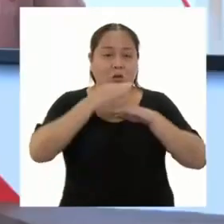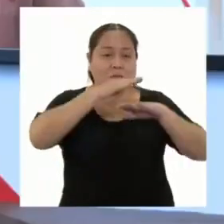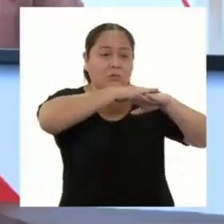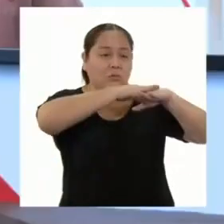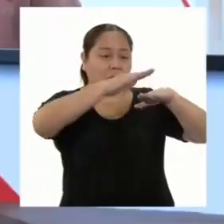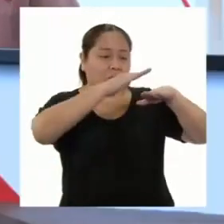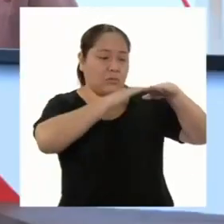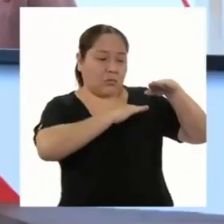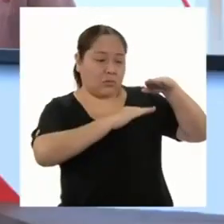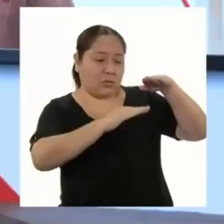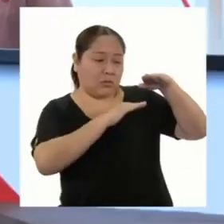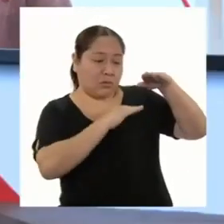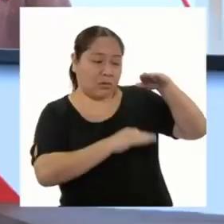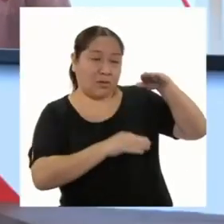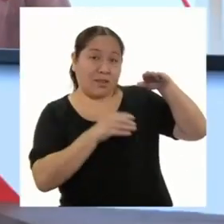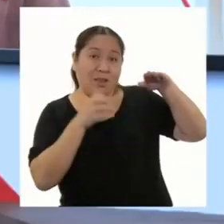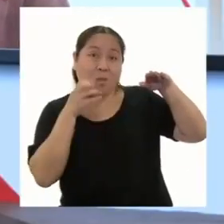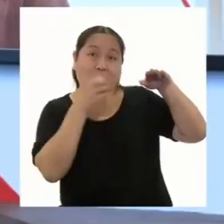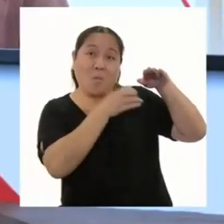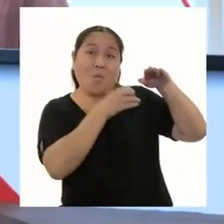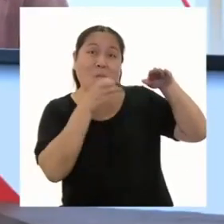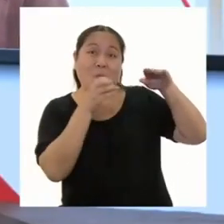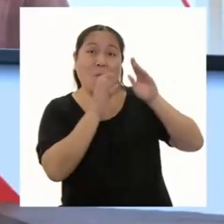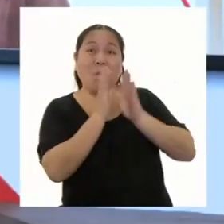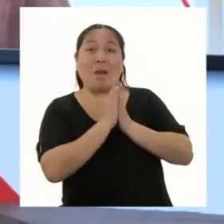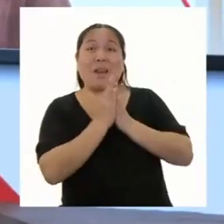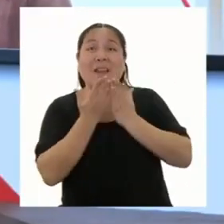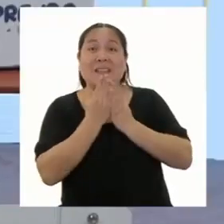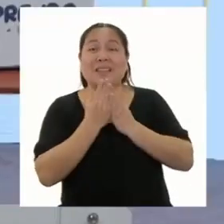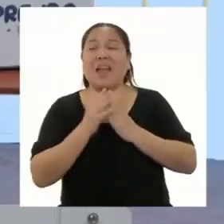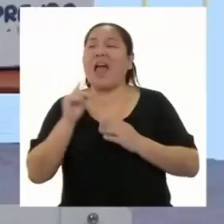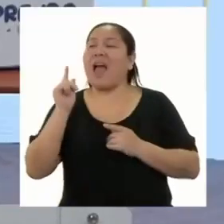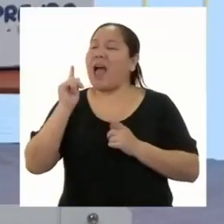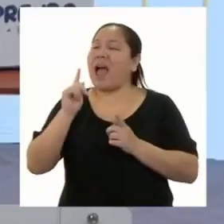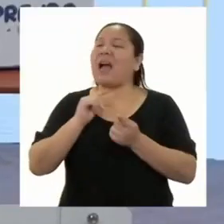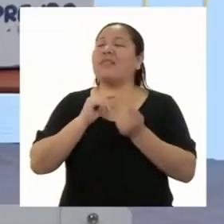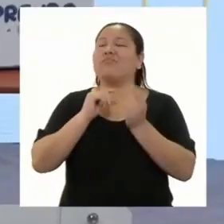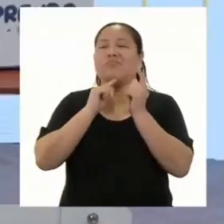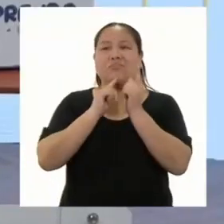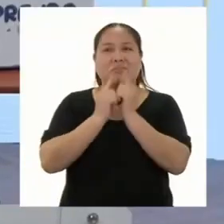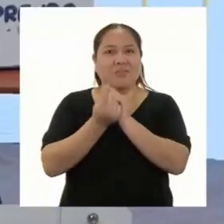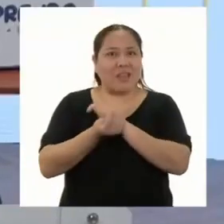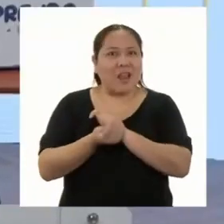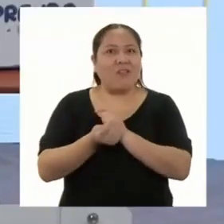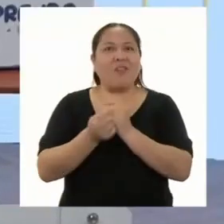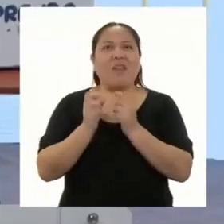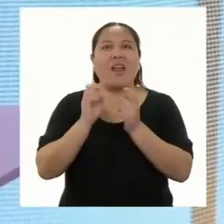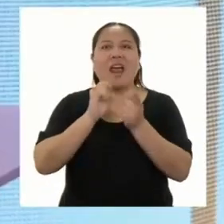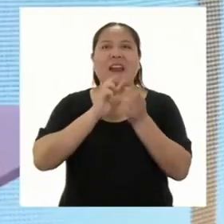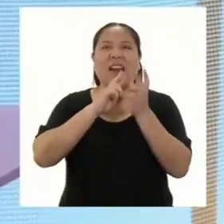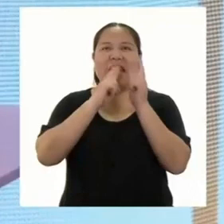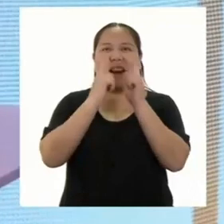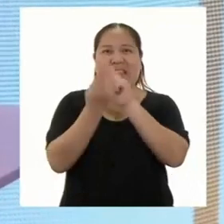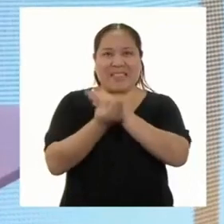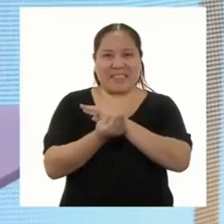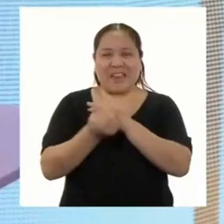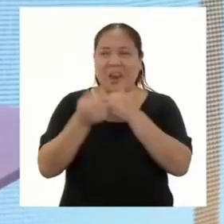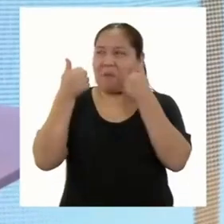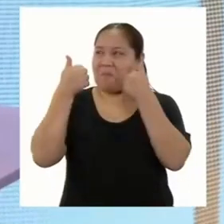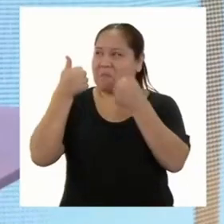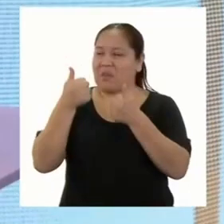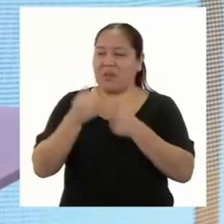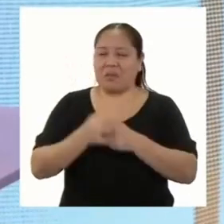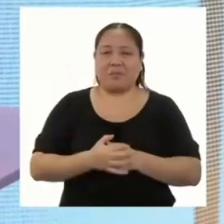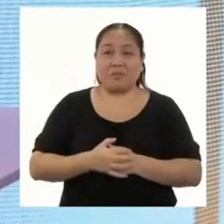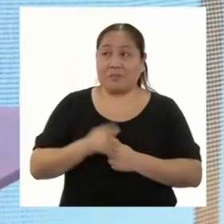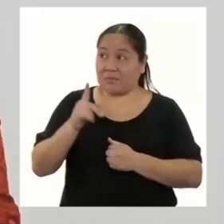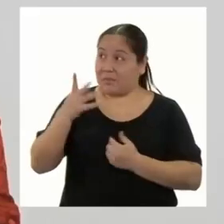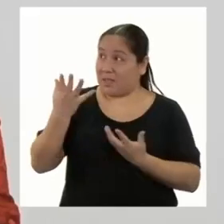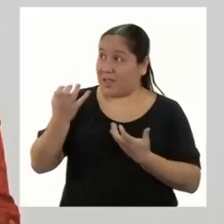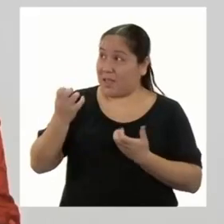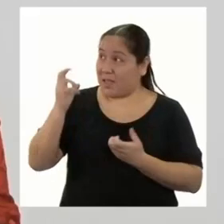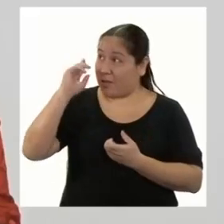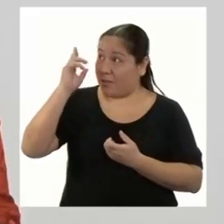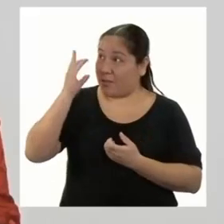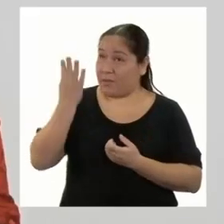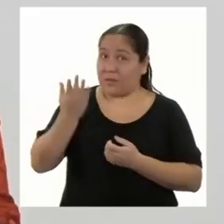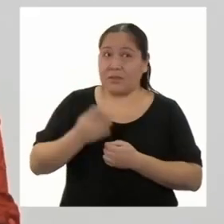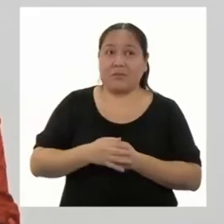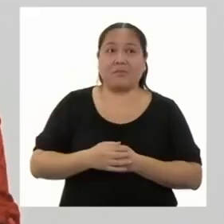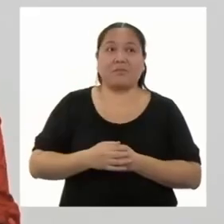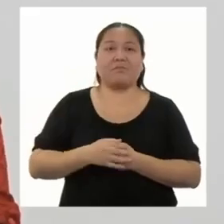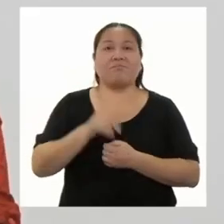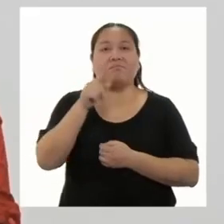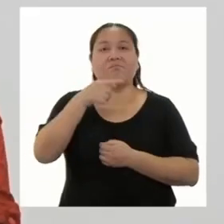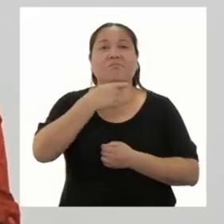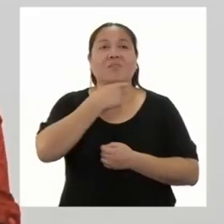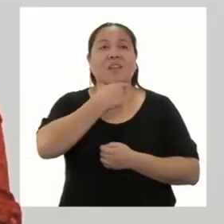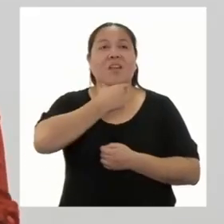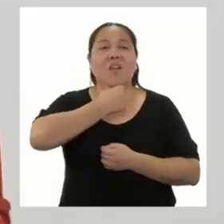libros. Transformar y reciclar. Eso está muy bien. ¿Qué le parece, profesora Gisela? Me